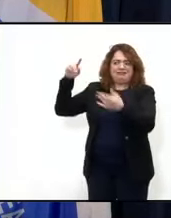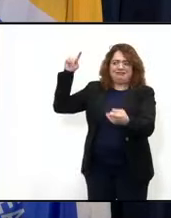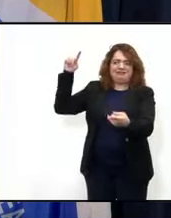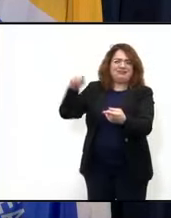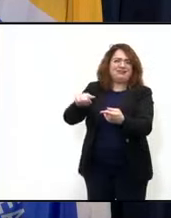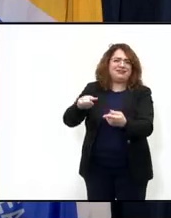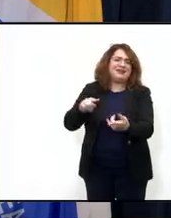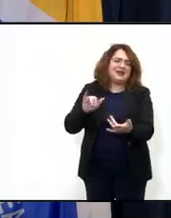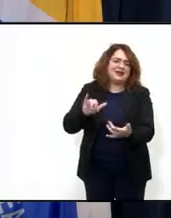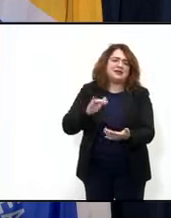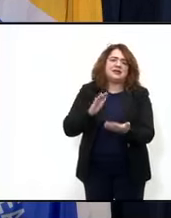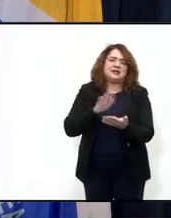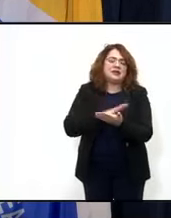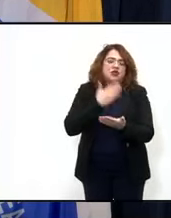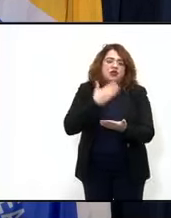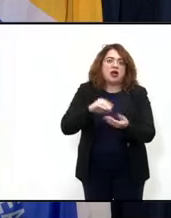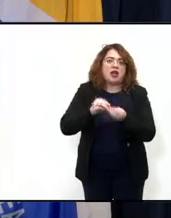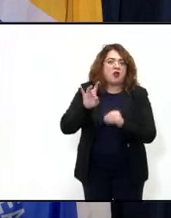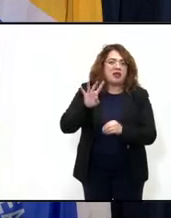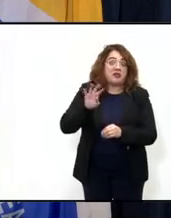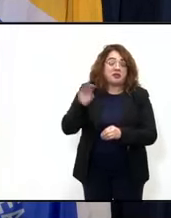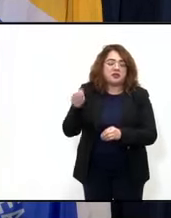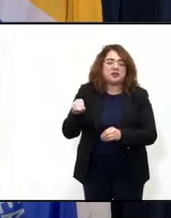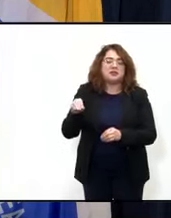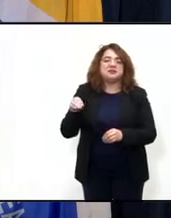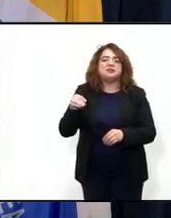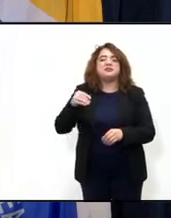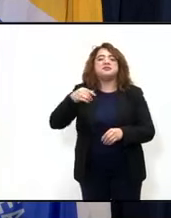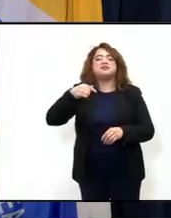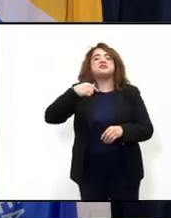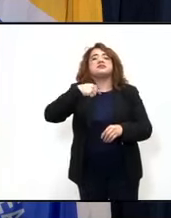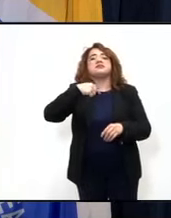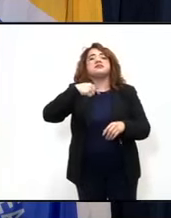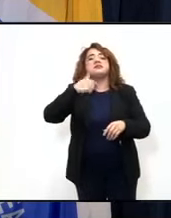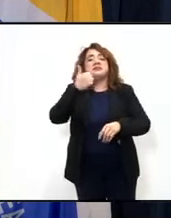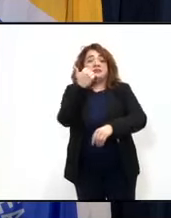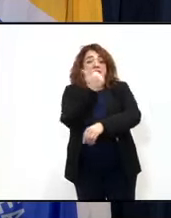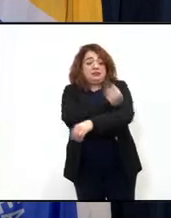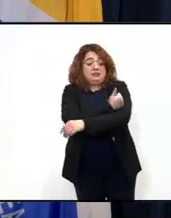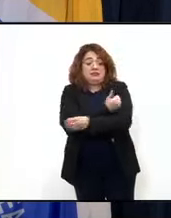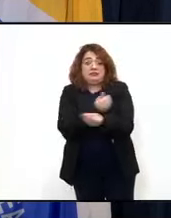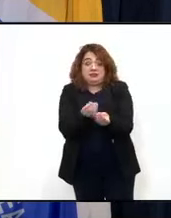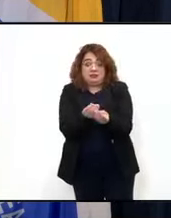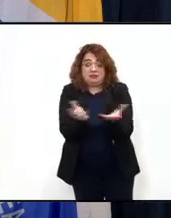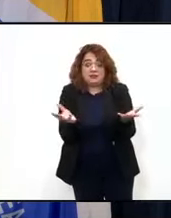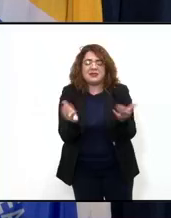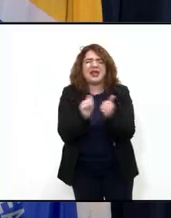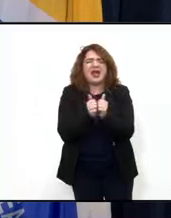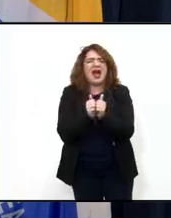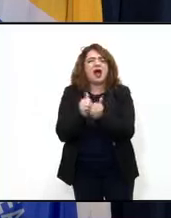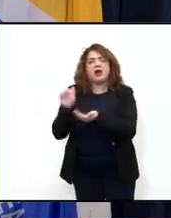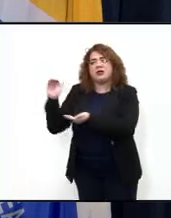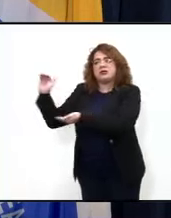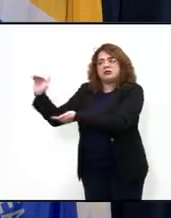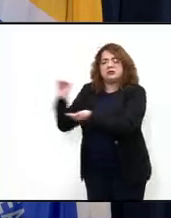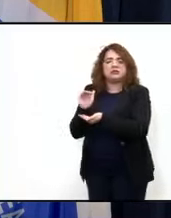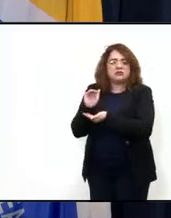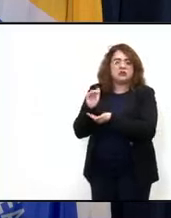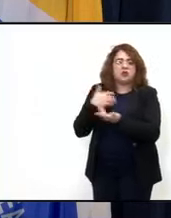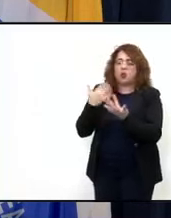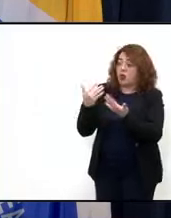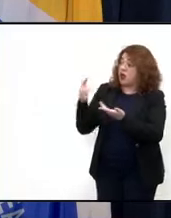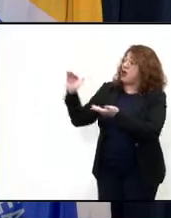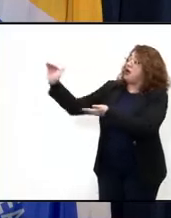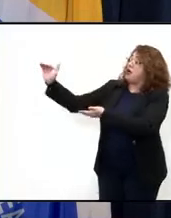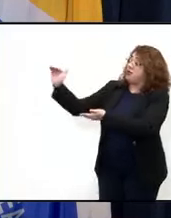Por eso es que hemos sido tan agresivos al distribuir las vacunas a medida que llega la suministra. No